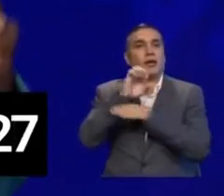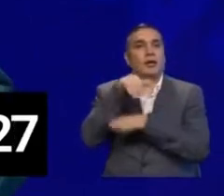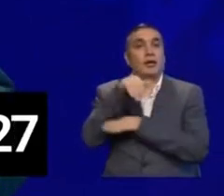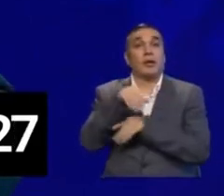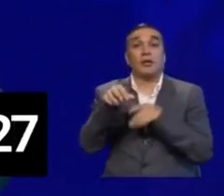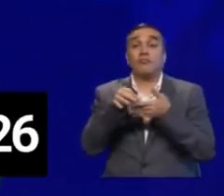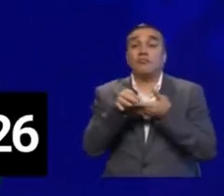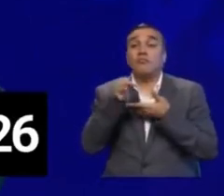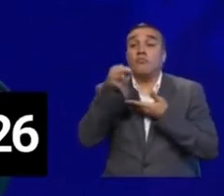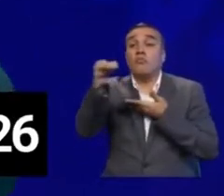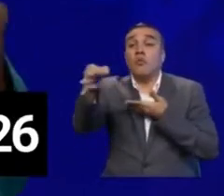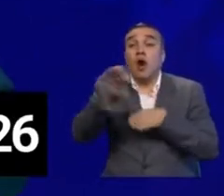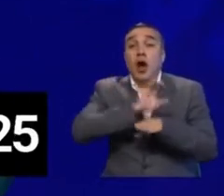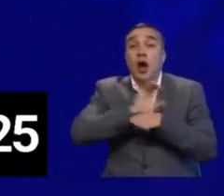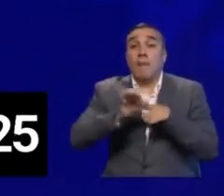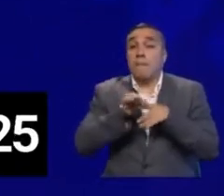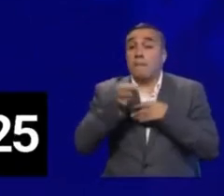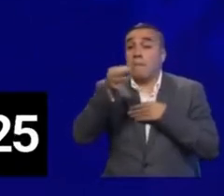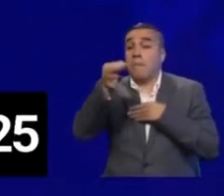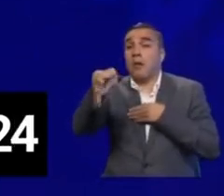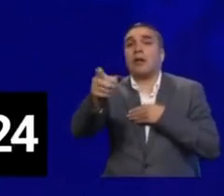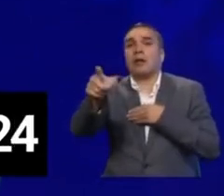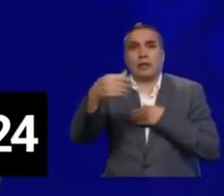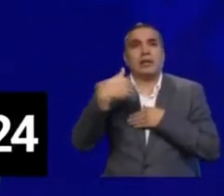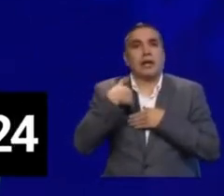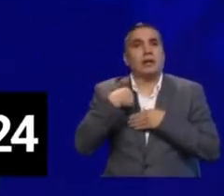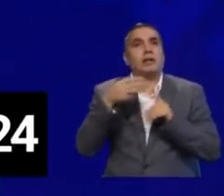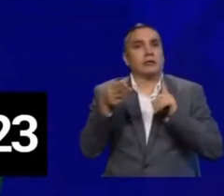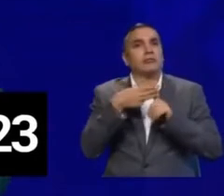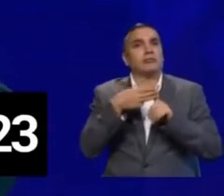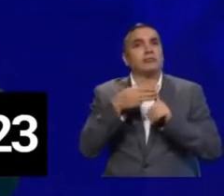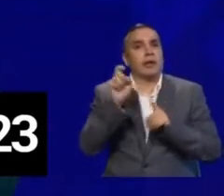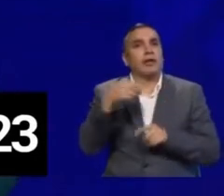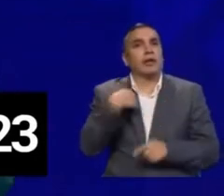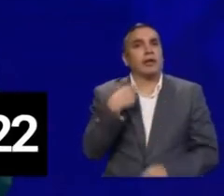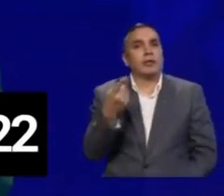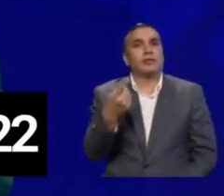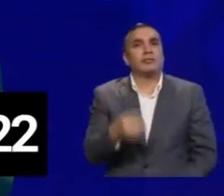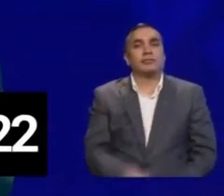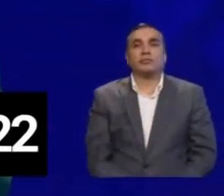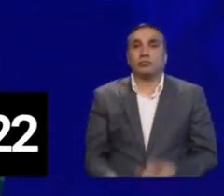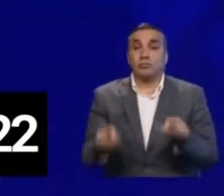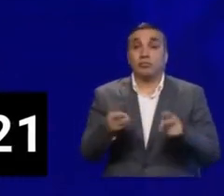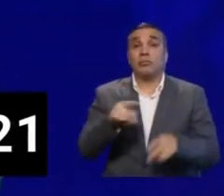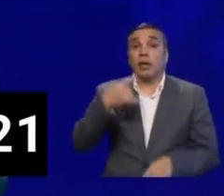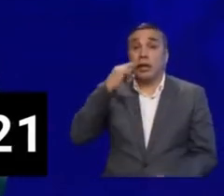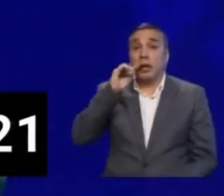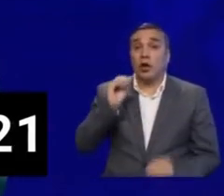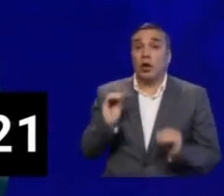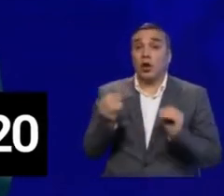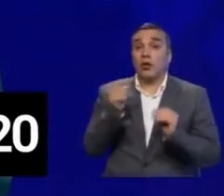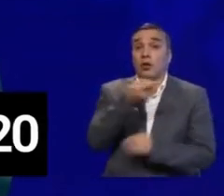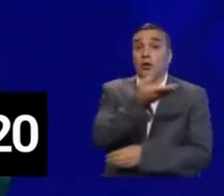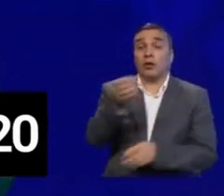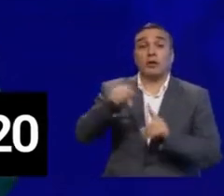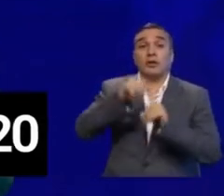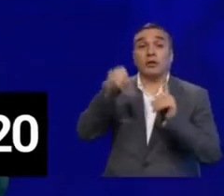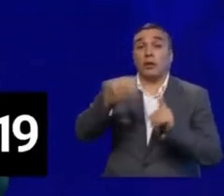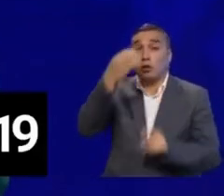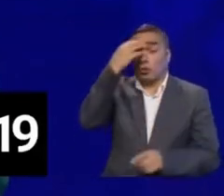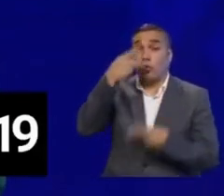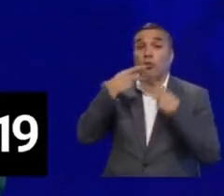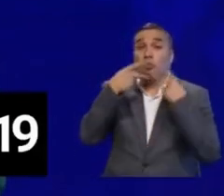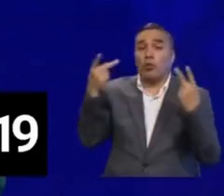zonas rurales, las zonas urbanas marginales tengan señal de internet y dotar también a nuestros niños y jóvenes del sistema de educación